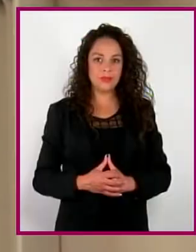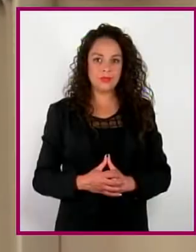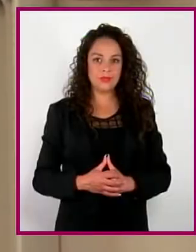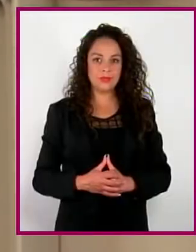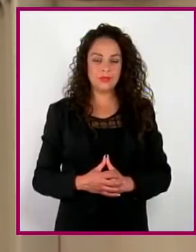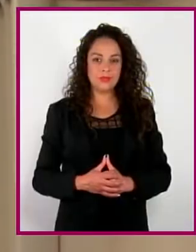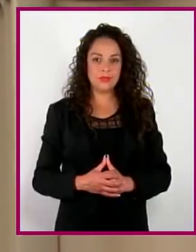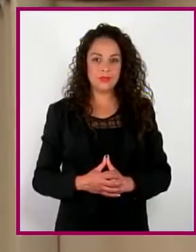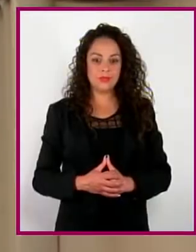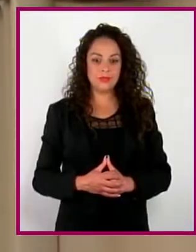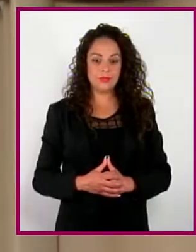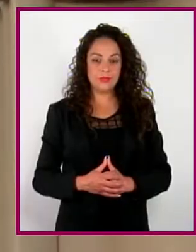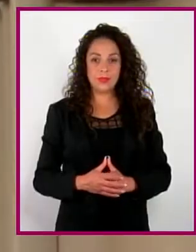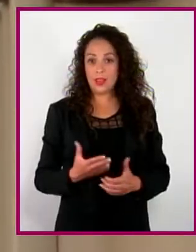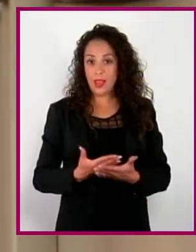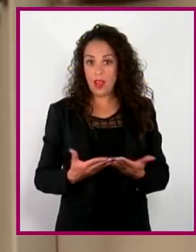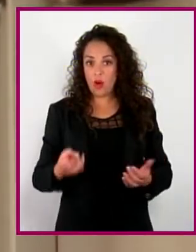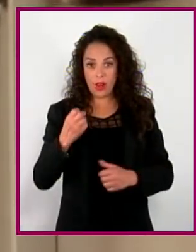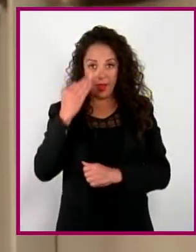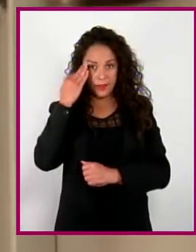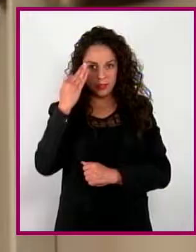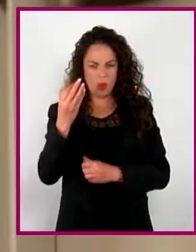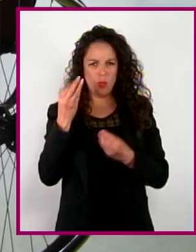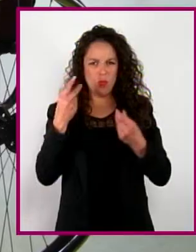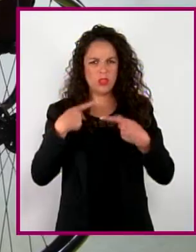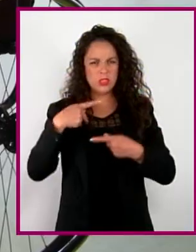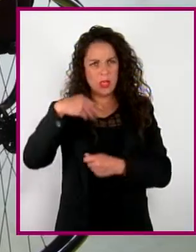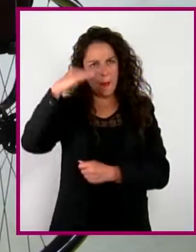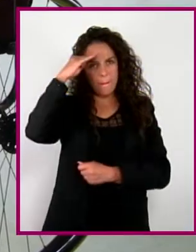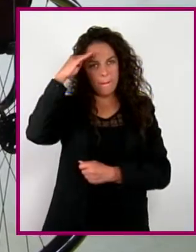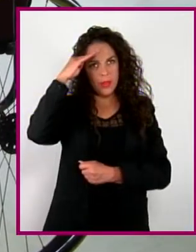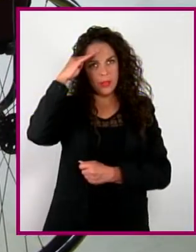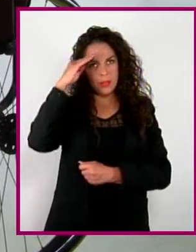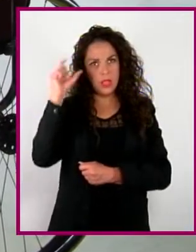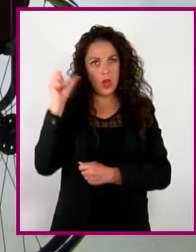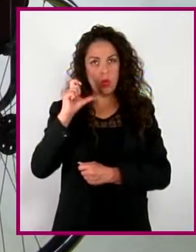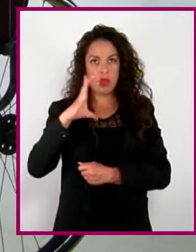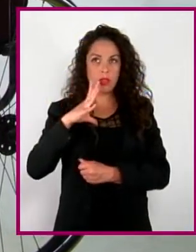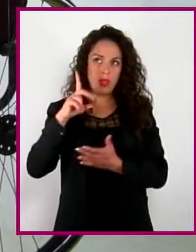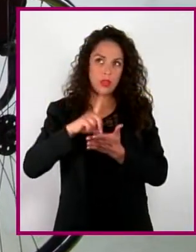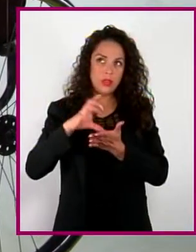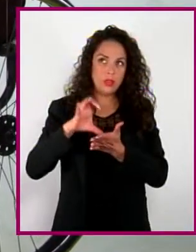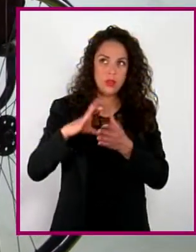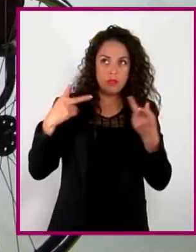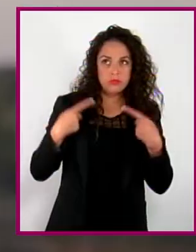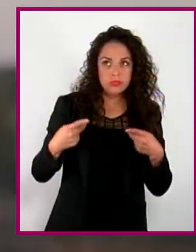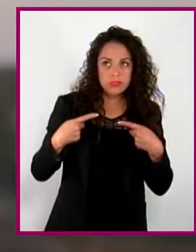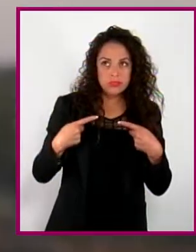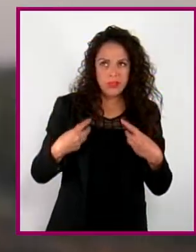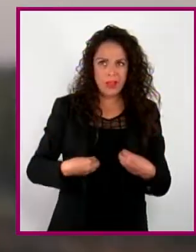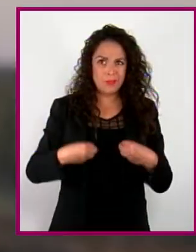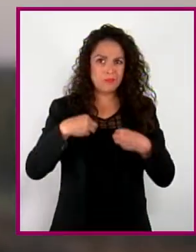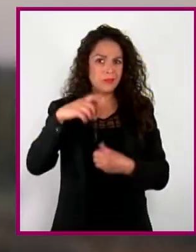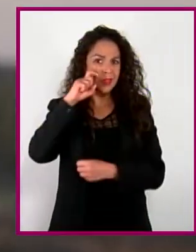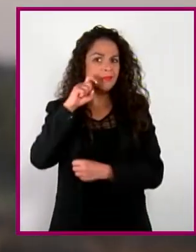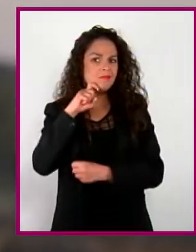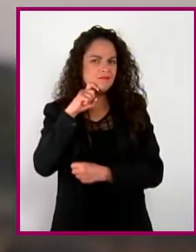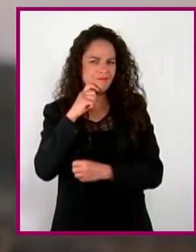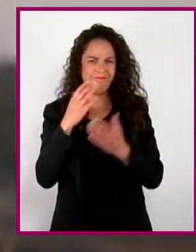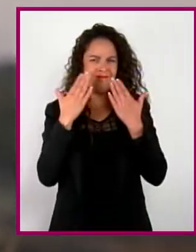En la actualidad, todavía hay mucha gente que piensa que las personas que viven en condición de discapacidad no tienen vida sexual o no la